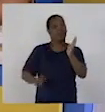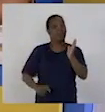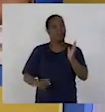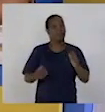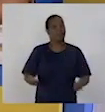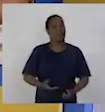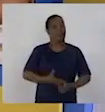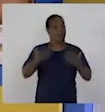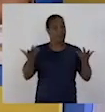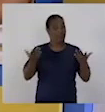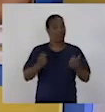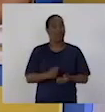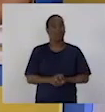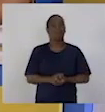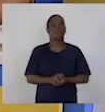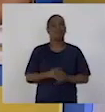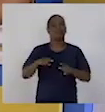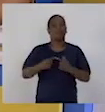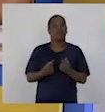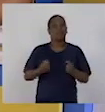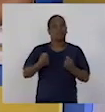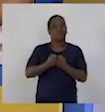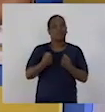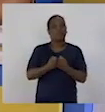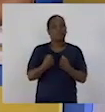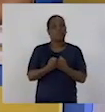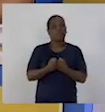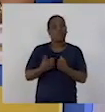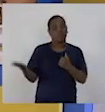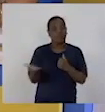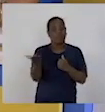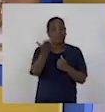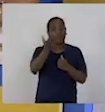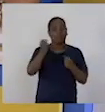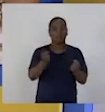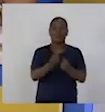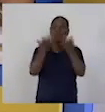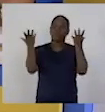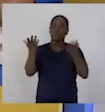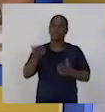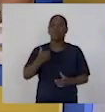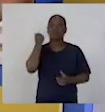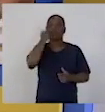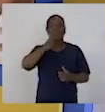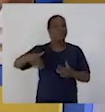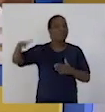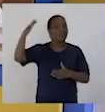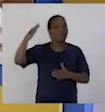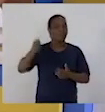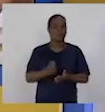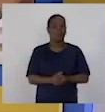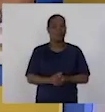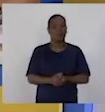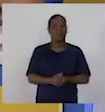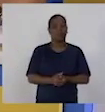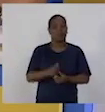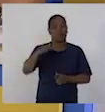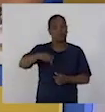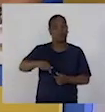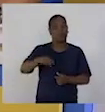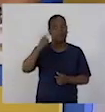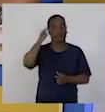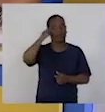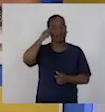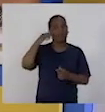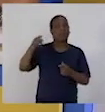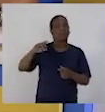choques aumentaría dicha velocidad de la reacción. Recordemos también, ahora que me llega a la mente decir las